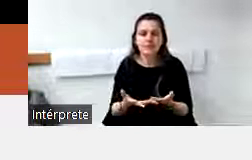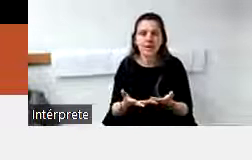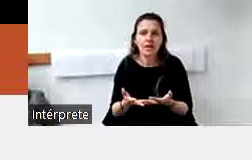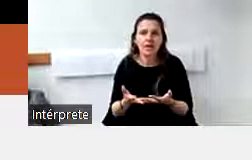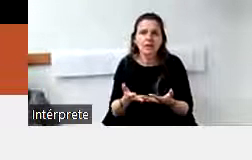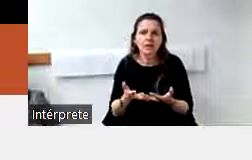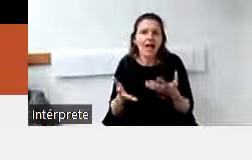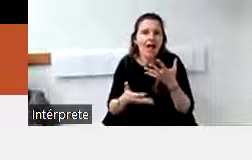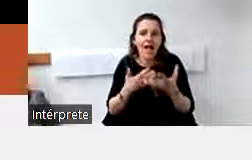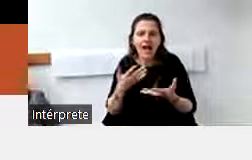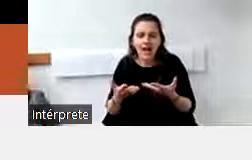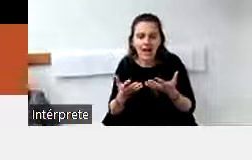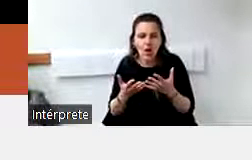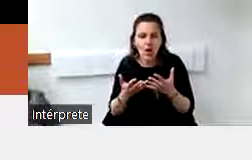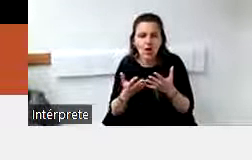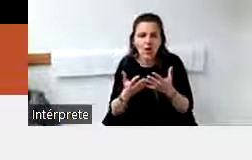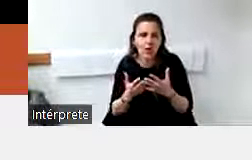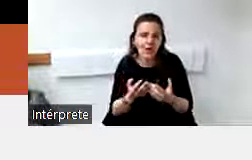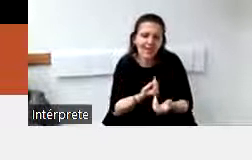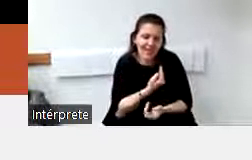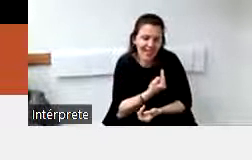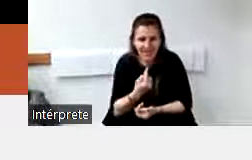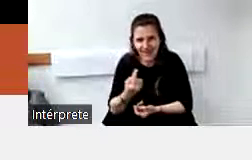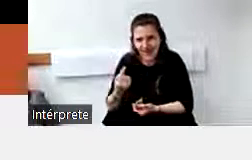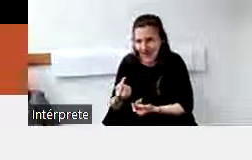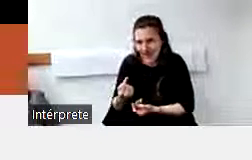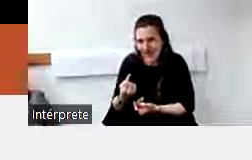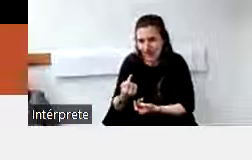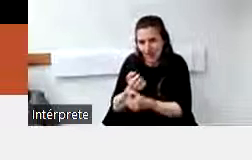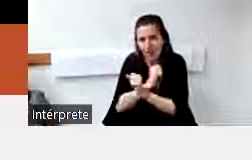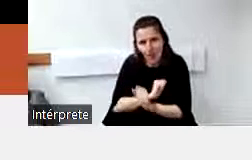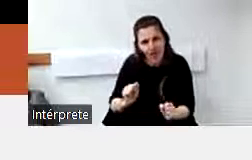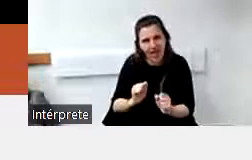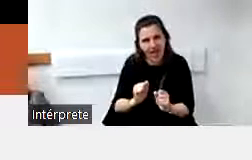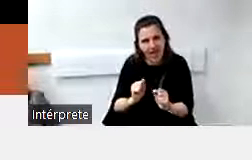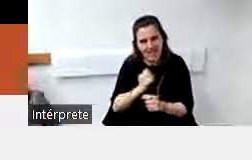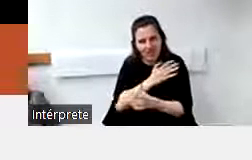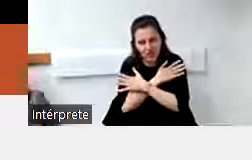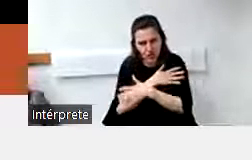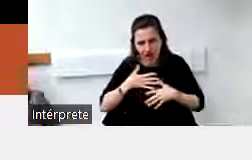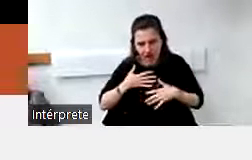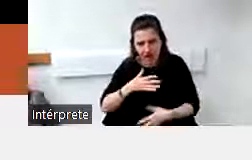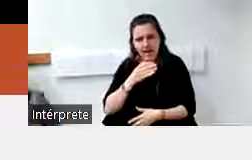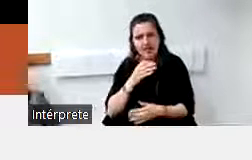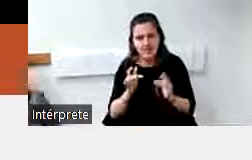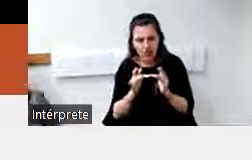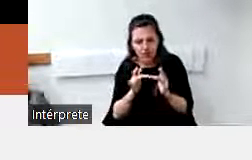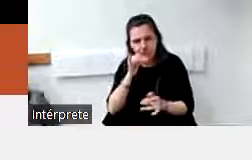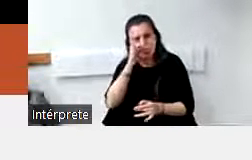la intimidad, porque es necesario explorarse. Que hay que